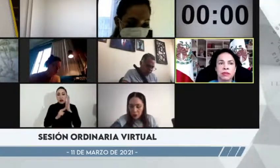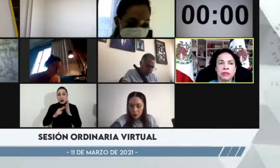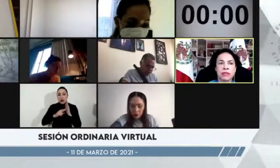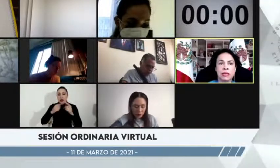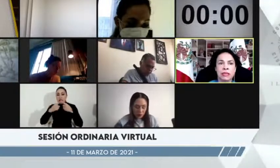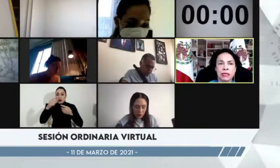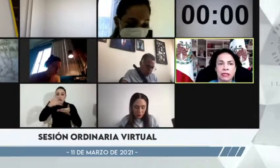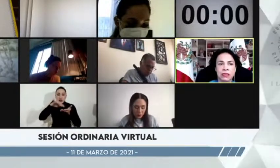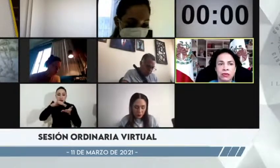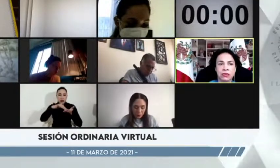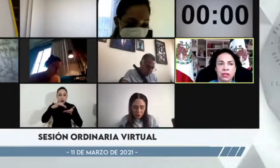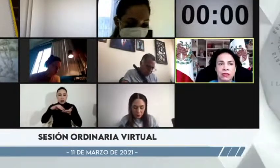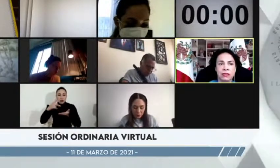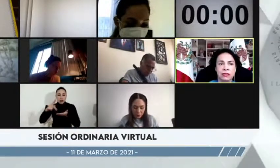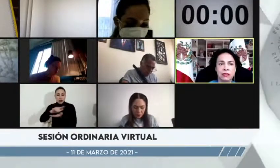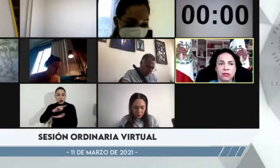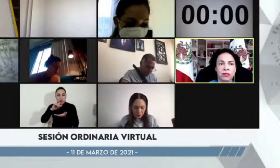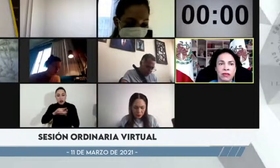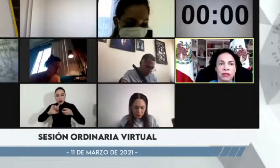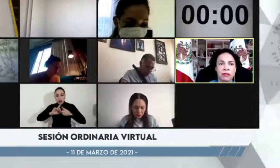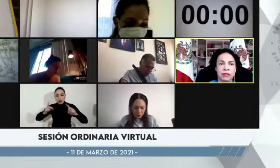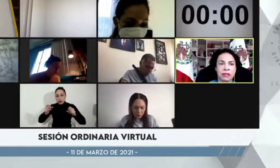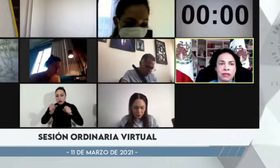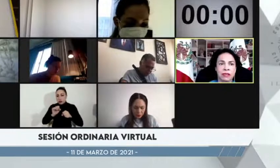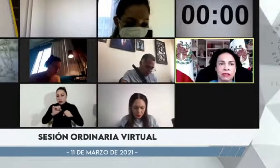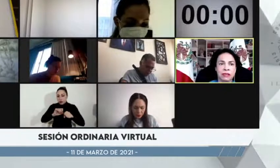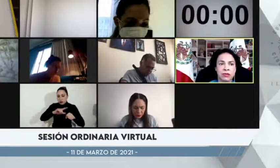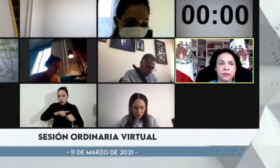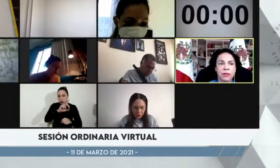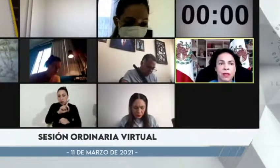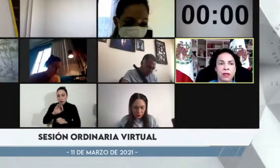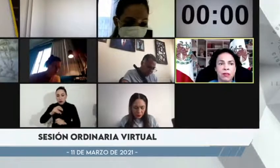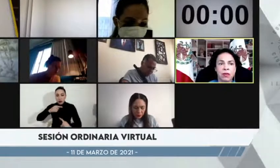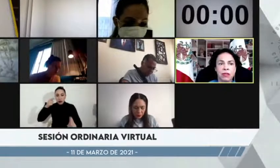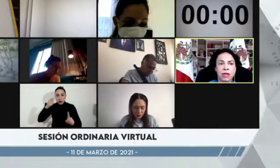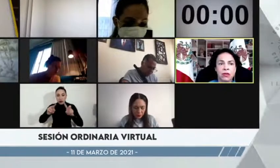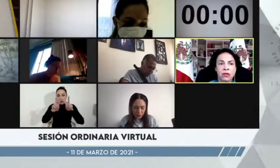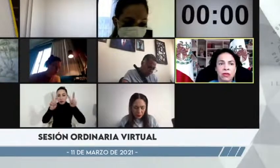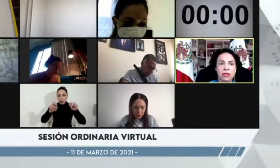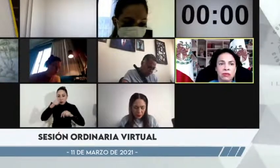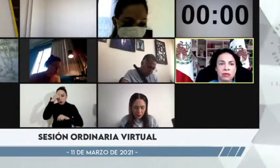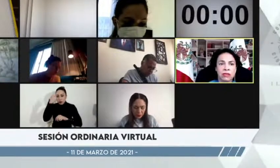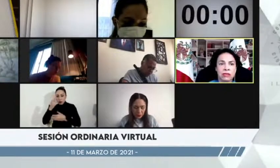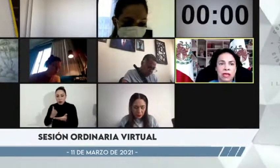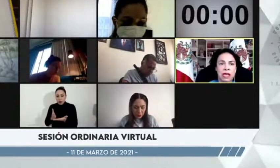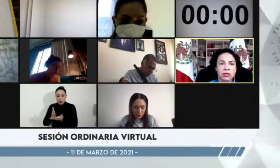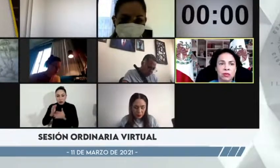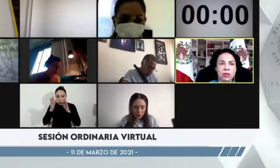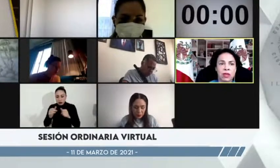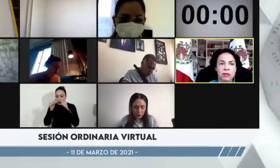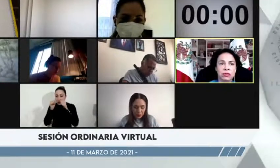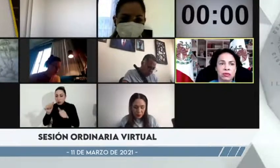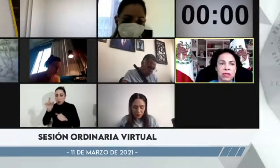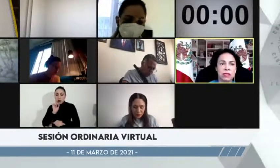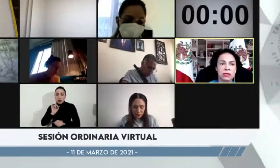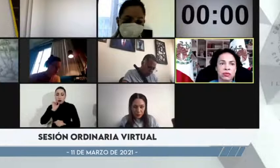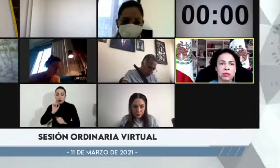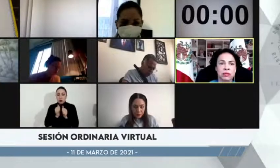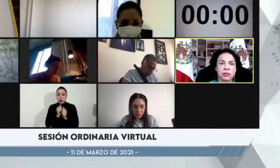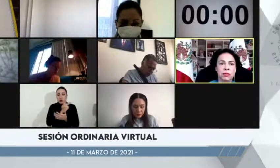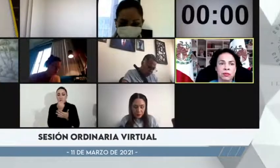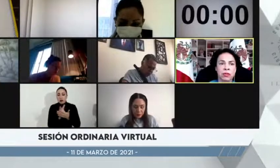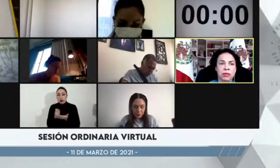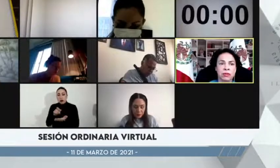la Ley de Desarrollo Social del Distrito Federal en materia de acceso prioritario de las mujeres a los programas sociales, suscrita por el